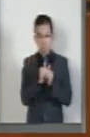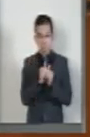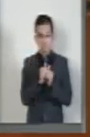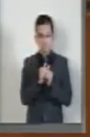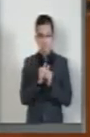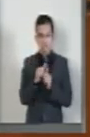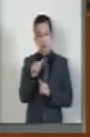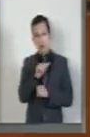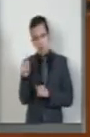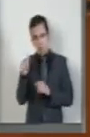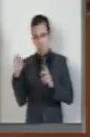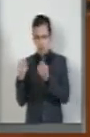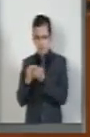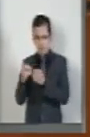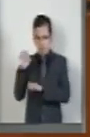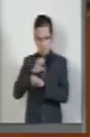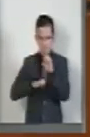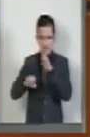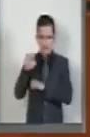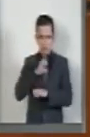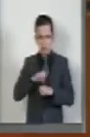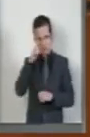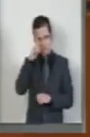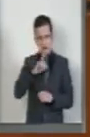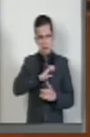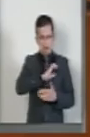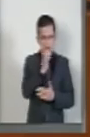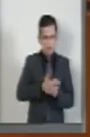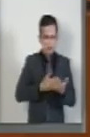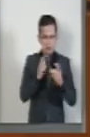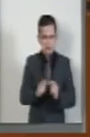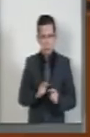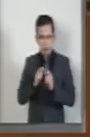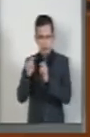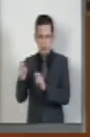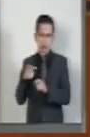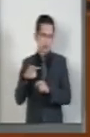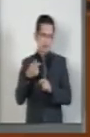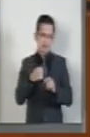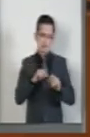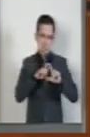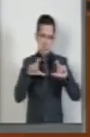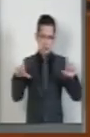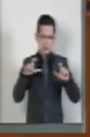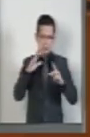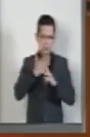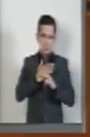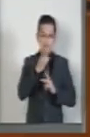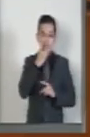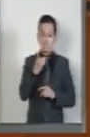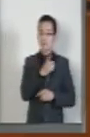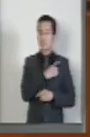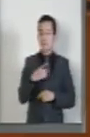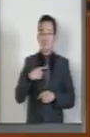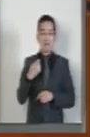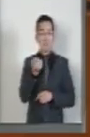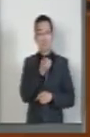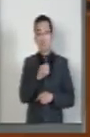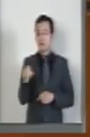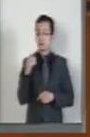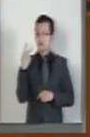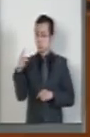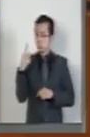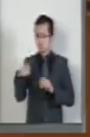morales en los procesos de contrataciones públicas a las que se refiere la fracción anterior deban presentar su